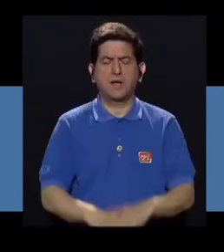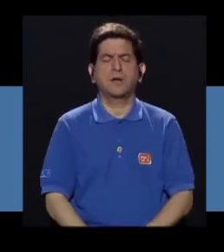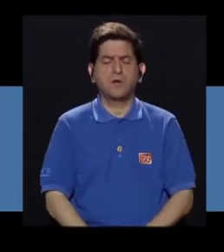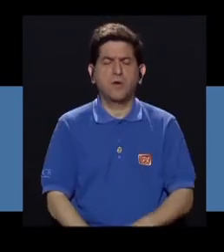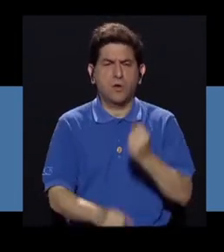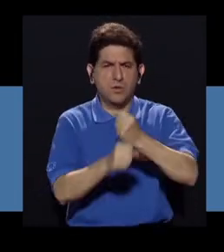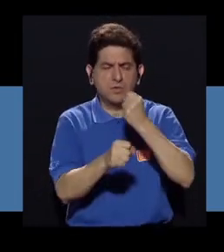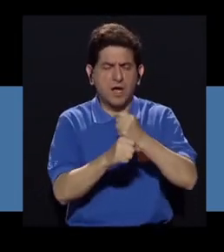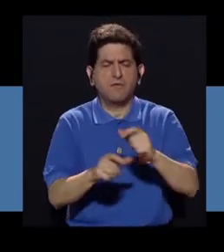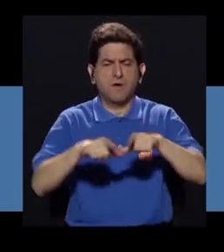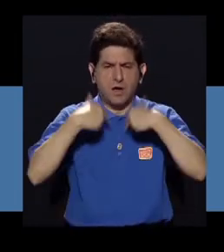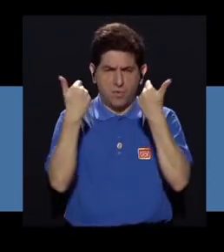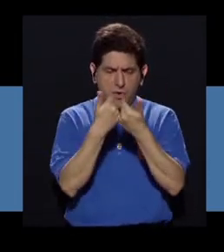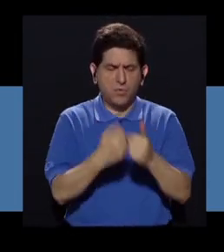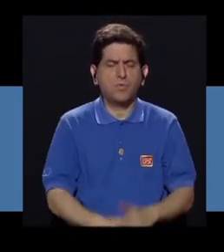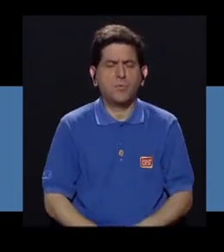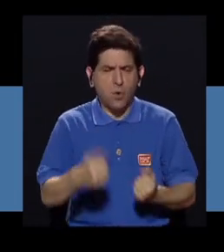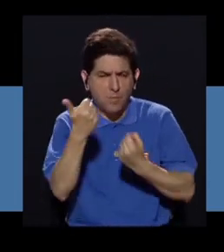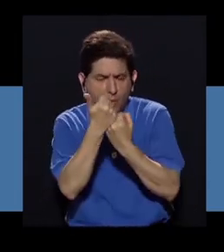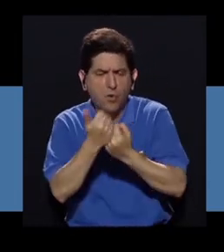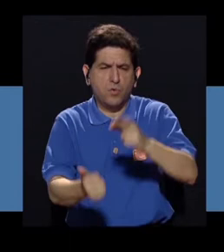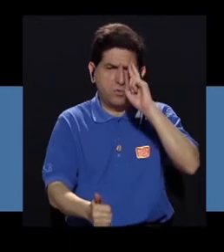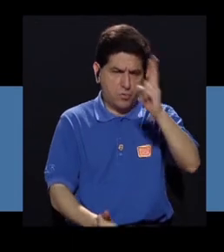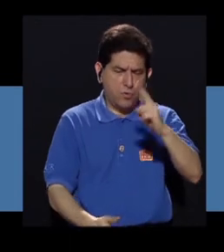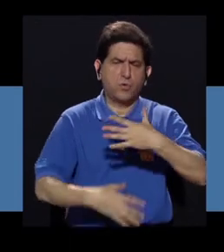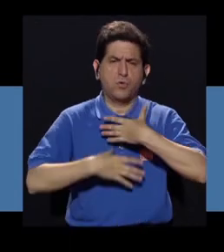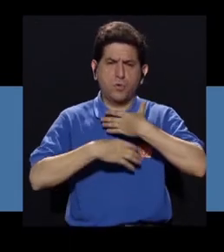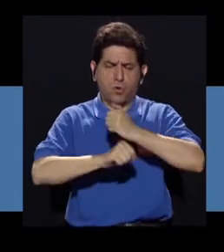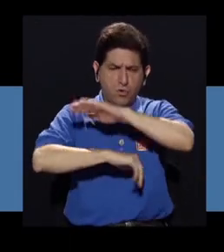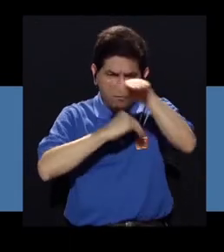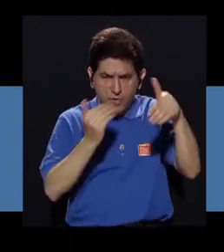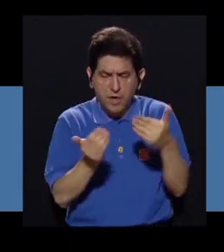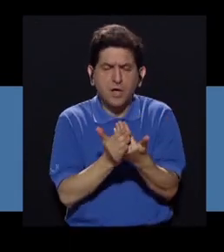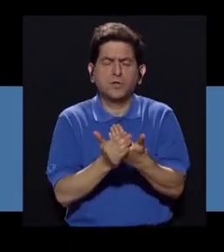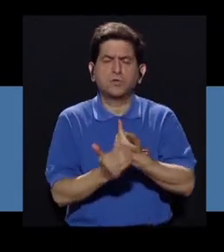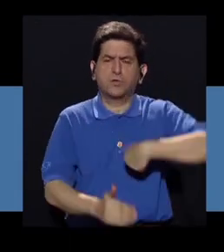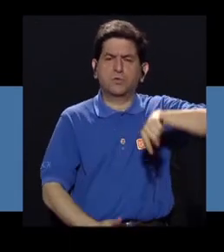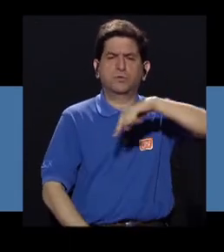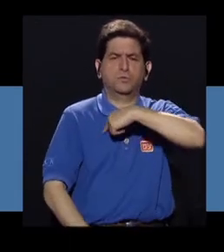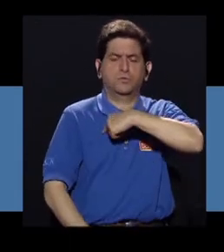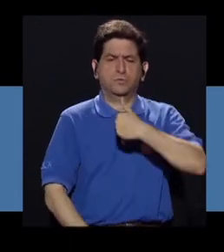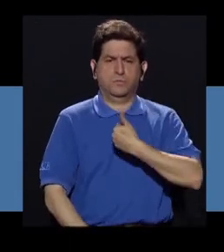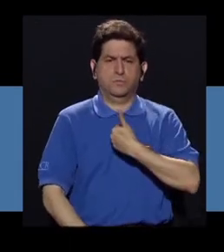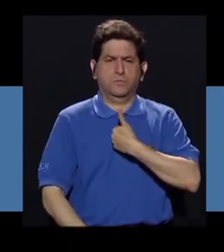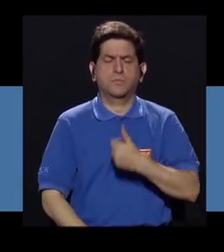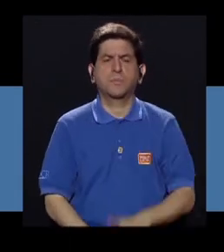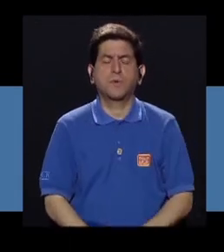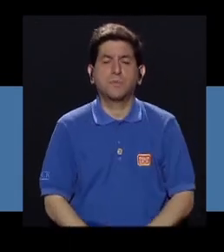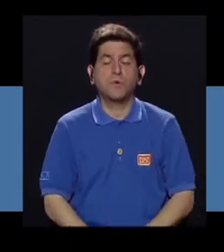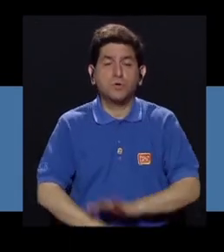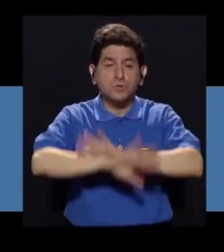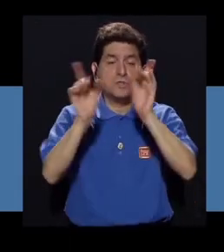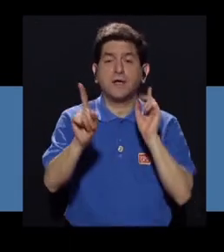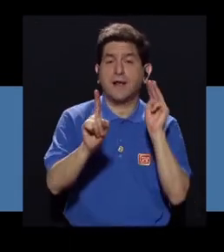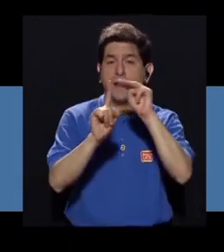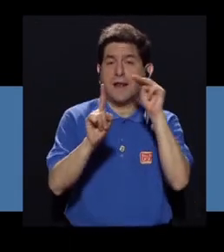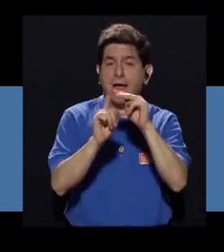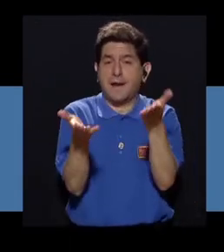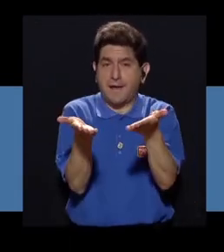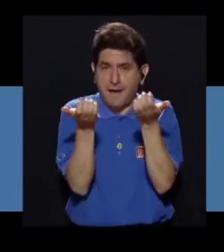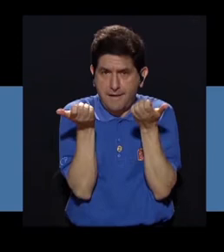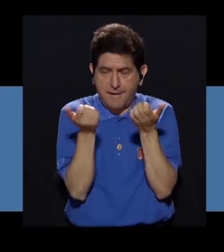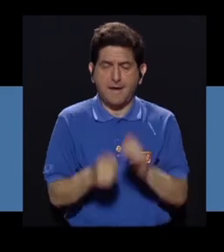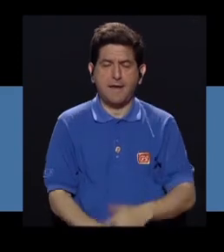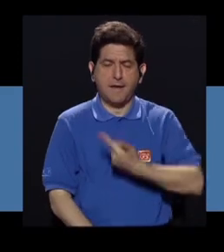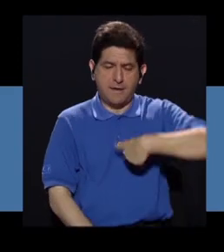en grupo. Apoyarnos mutuamente, respetarnos, tener confianza entre nosotros mismos, tener las metas claras que